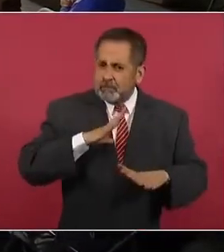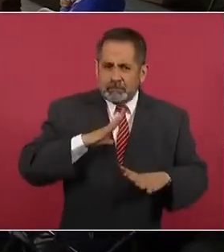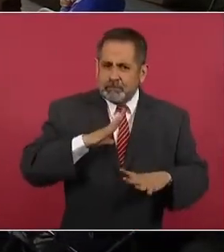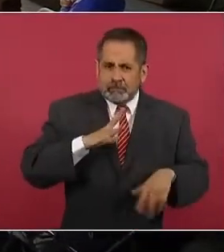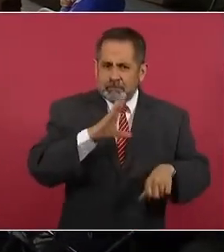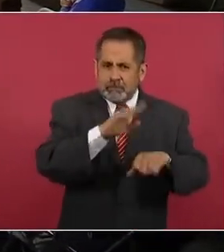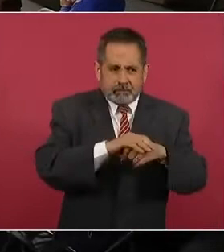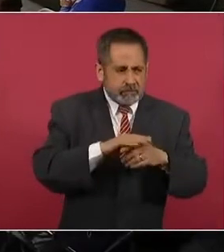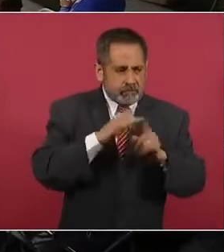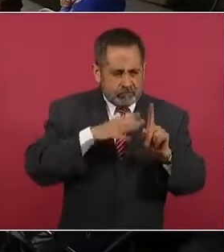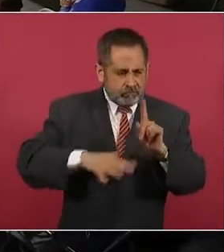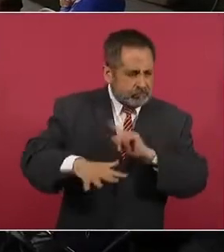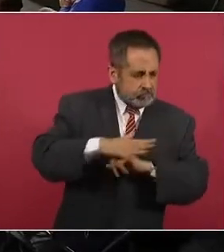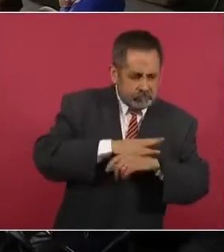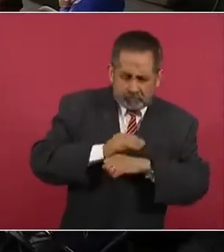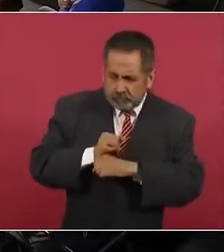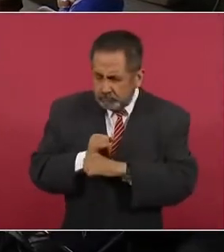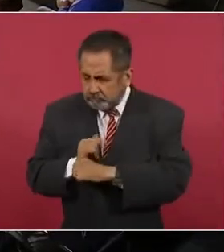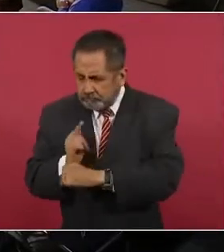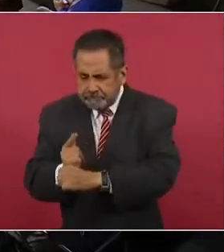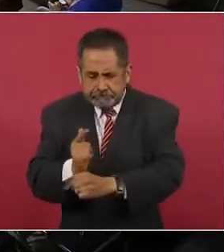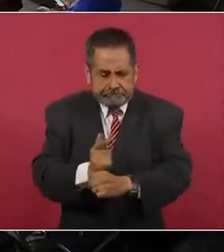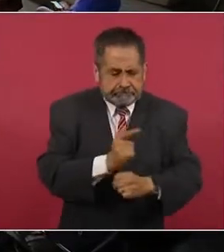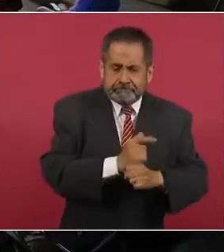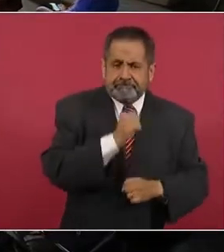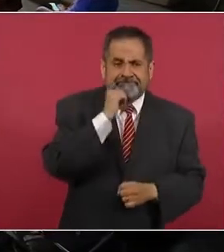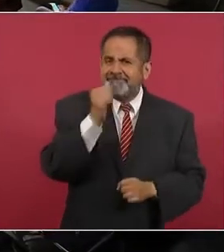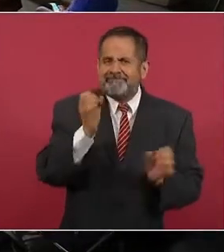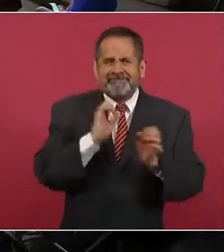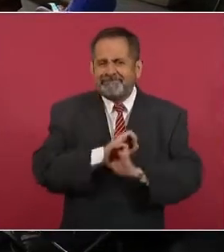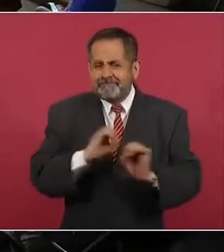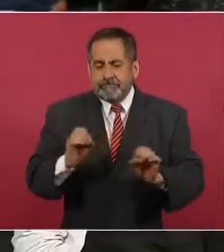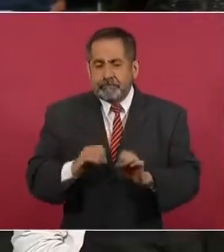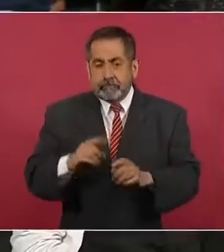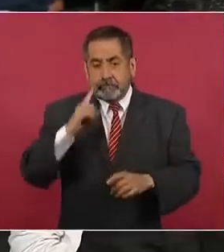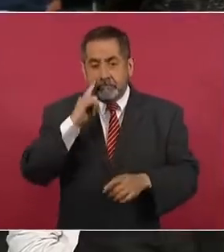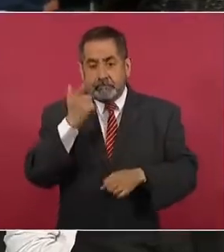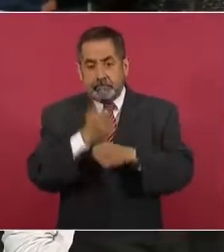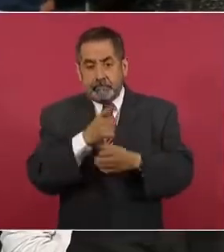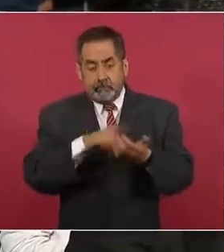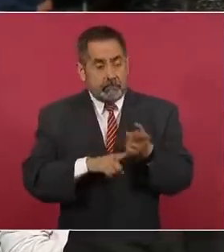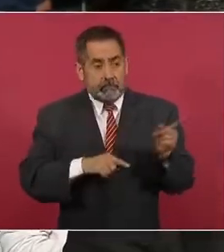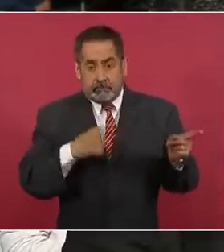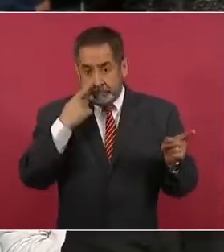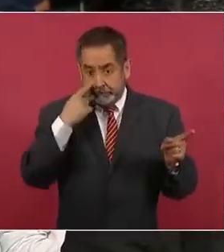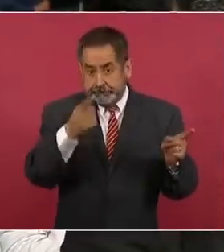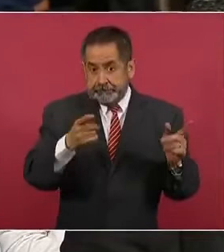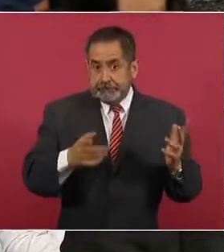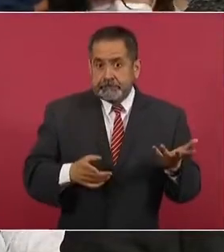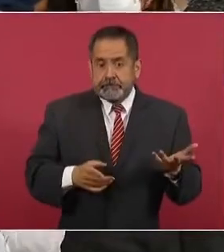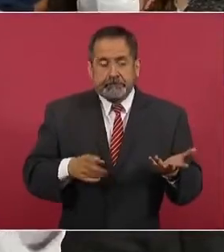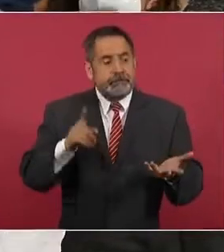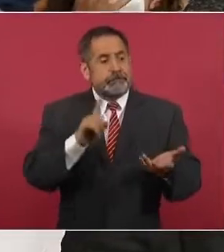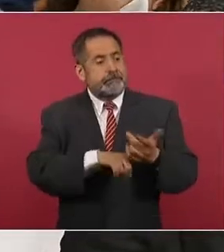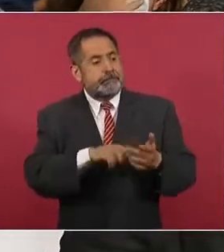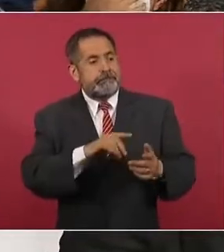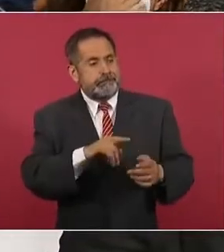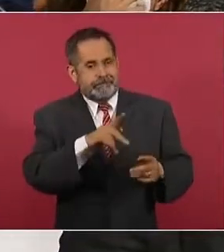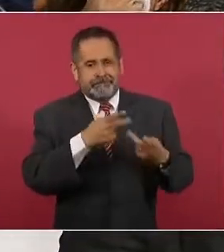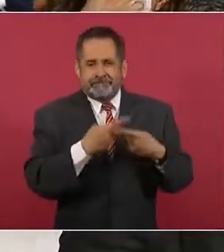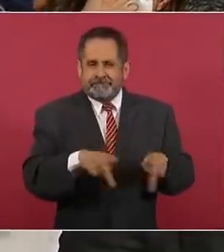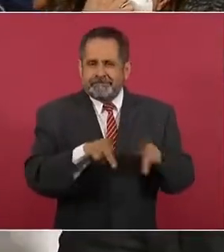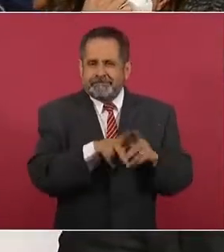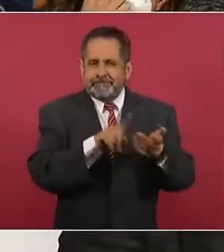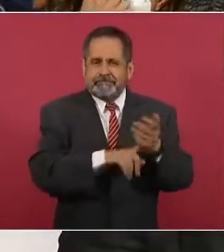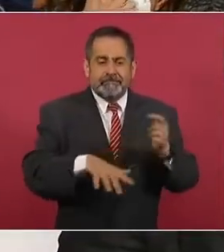impacto ambiental y detectamos uno en particular en una plaza que pertenece